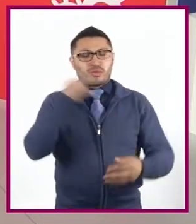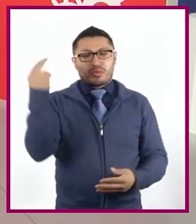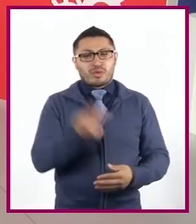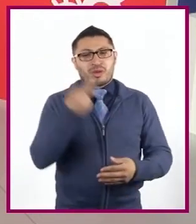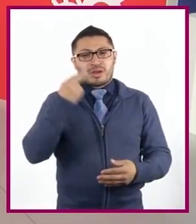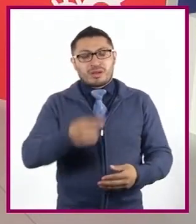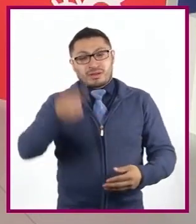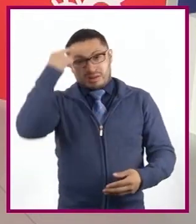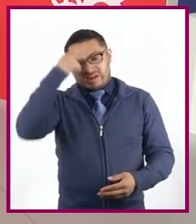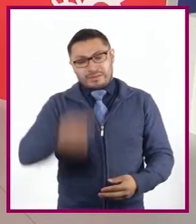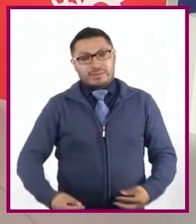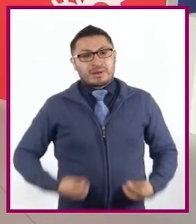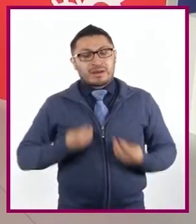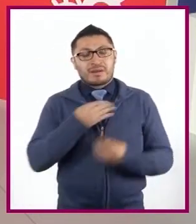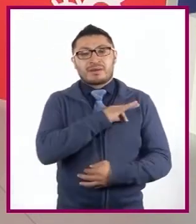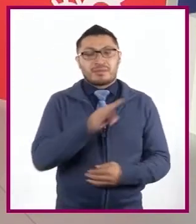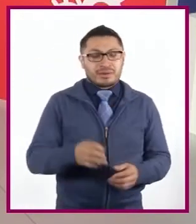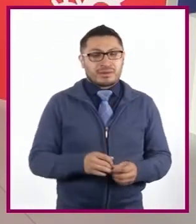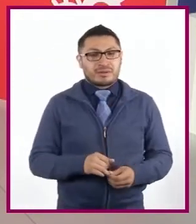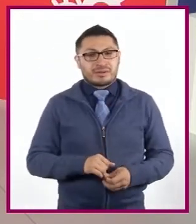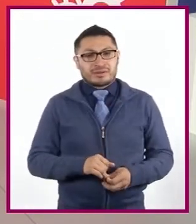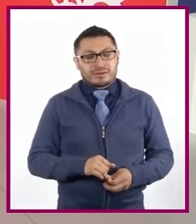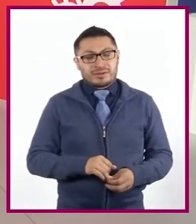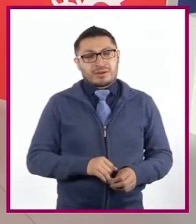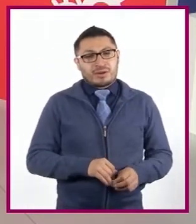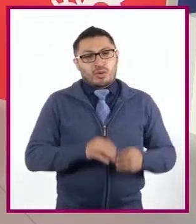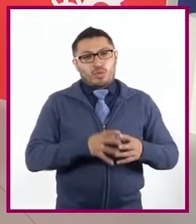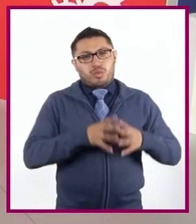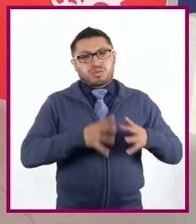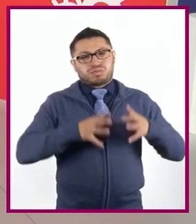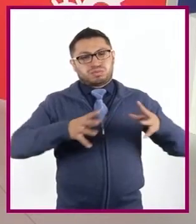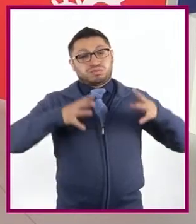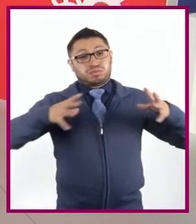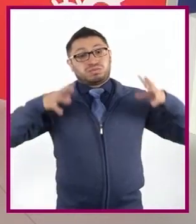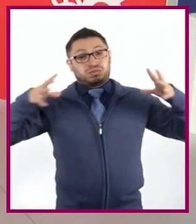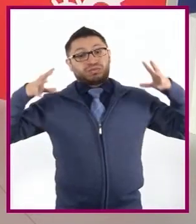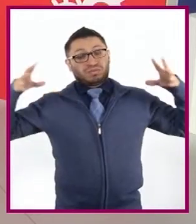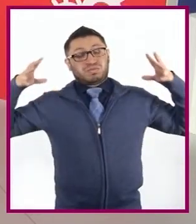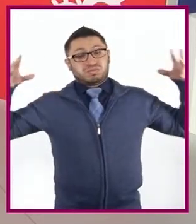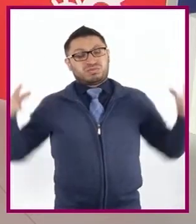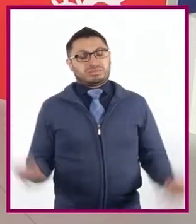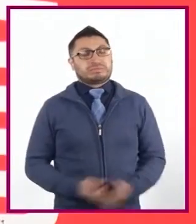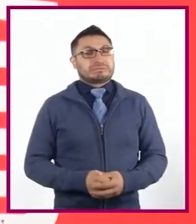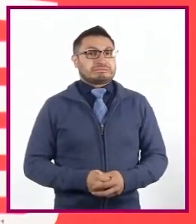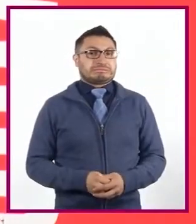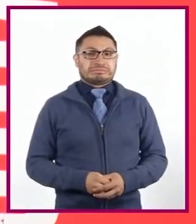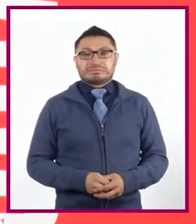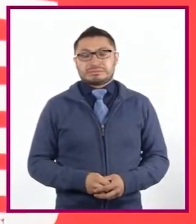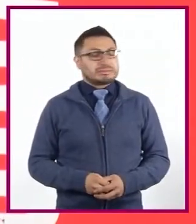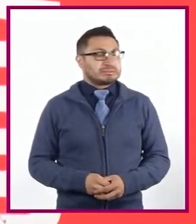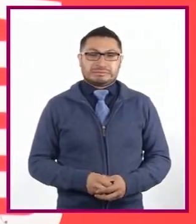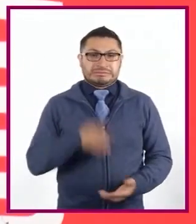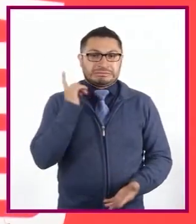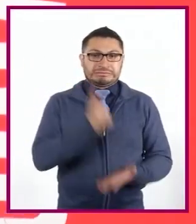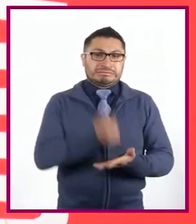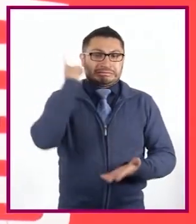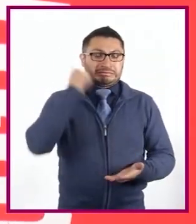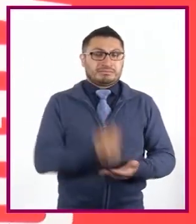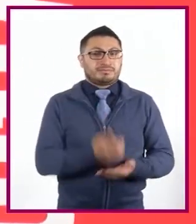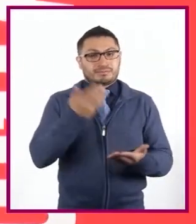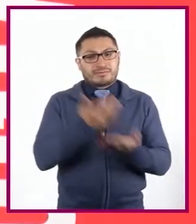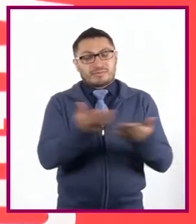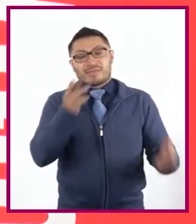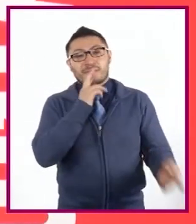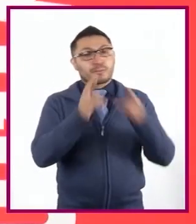vivir. Las poblaciones crecerían de manera exponencial. Ahora revisemos sus